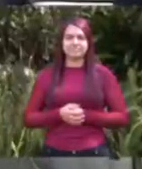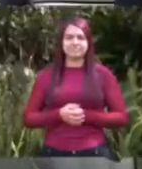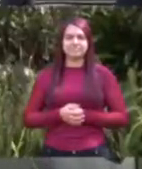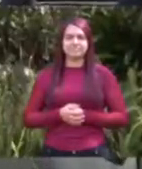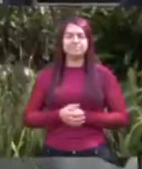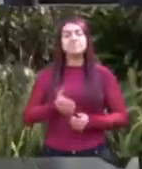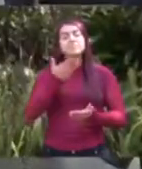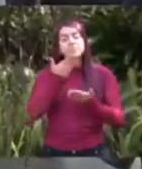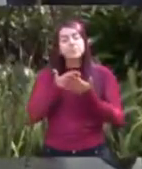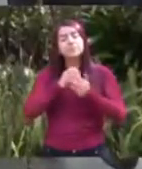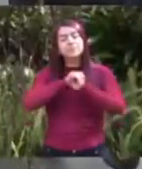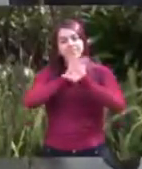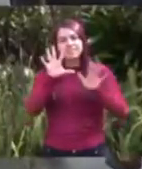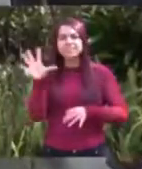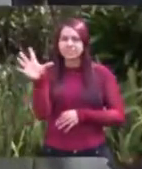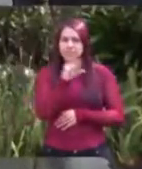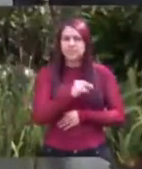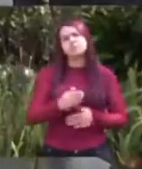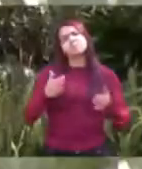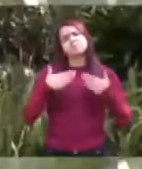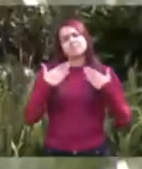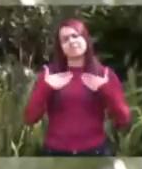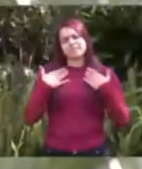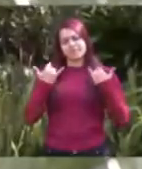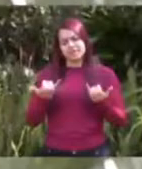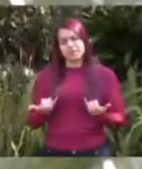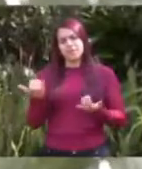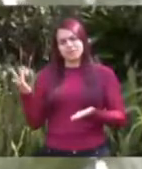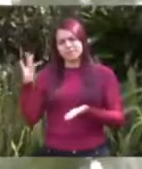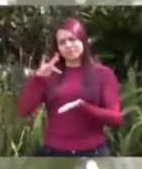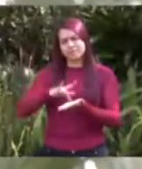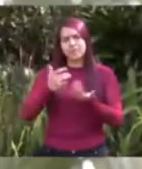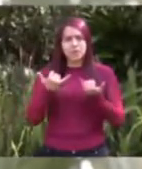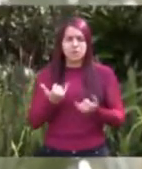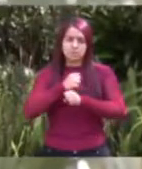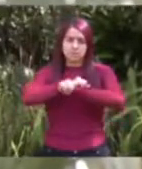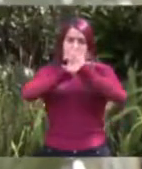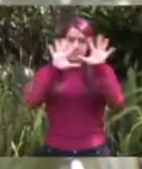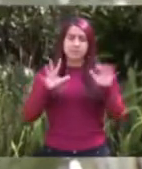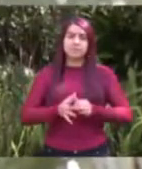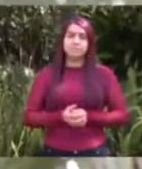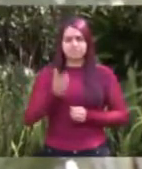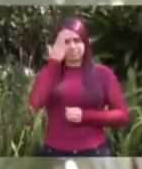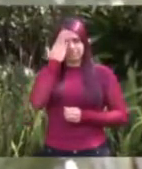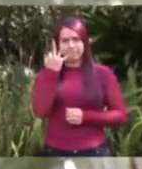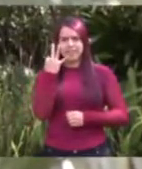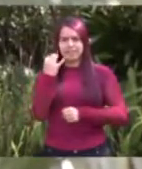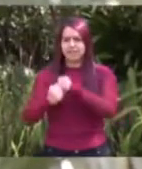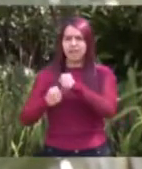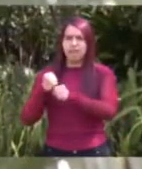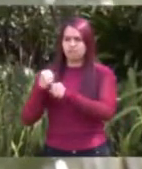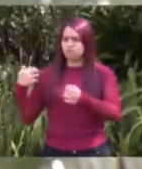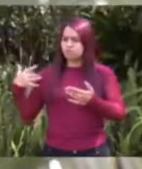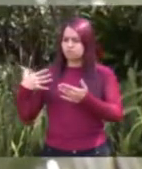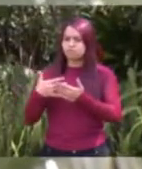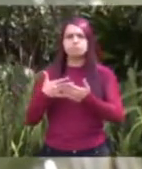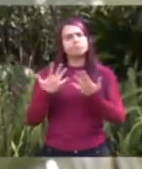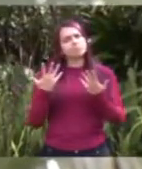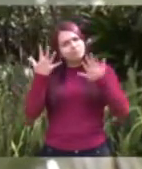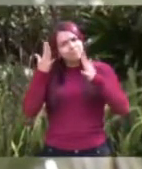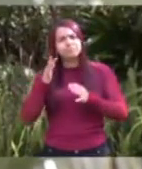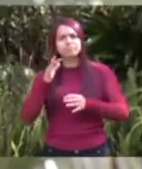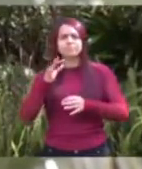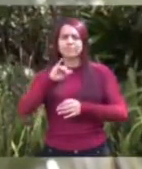Muy buenos días a todos. Qué grato estar aquí en esta mañana conmemorando estos 3 años de la Justicia Especial para la